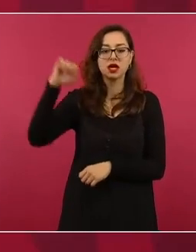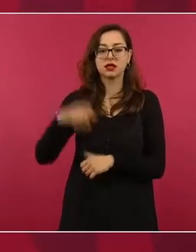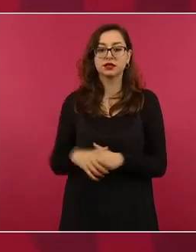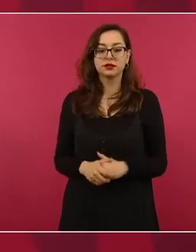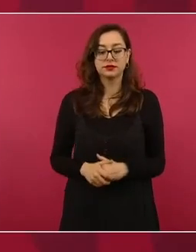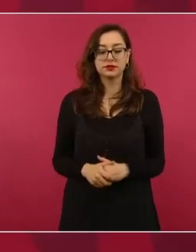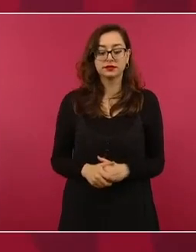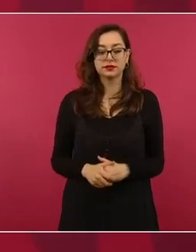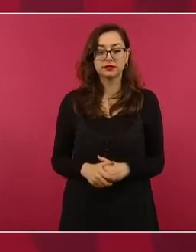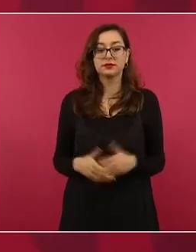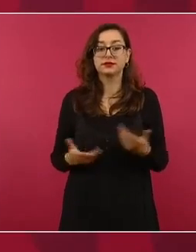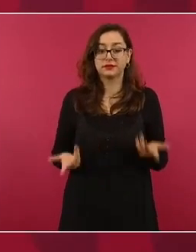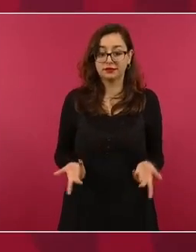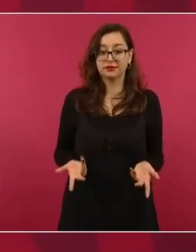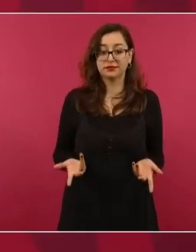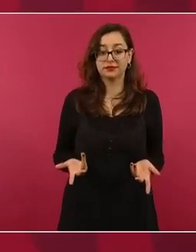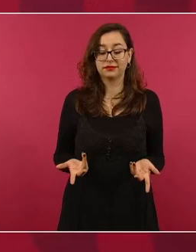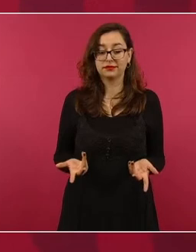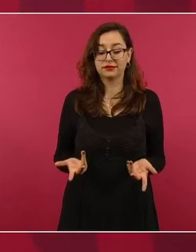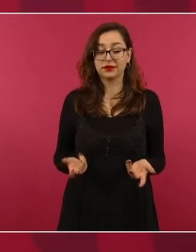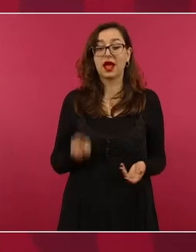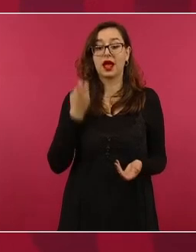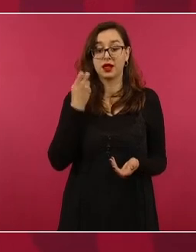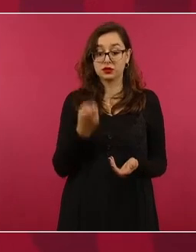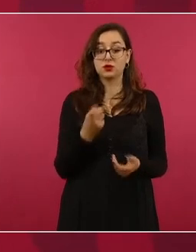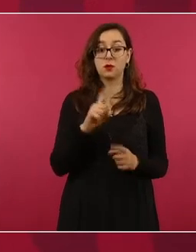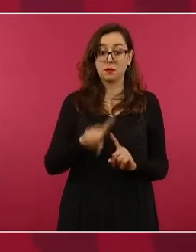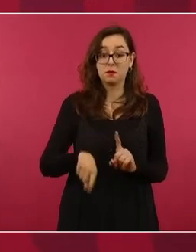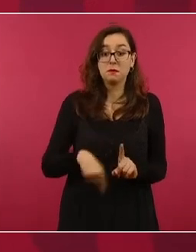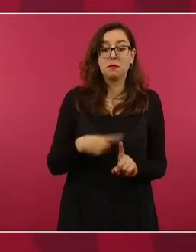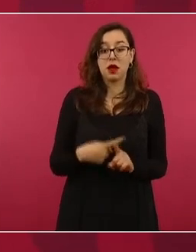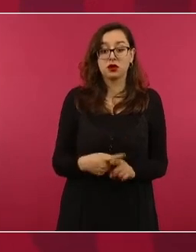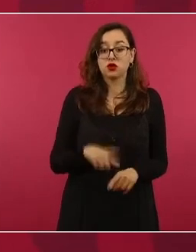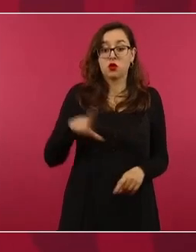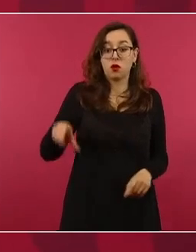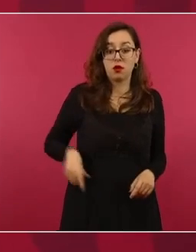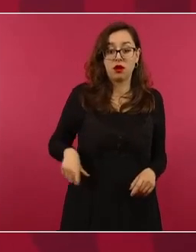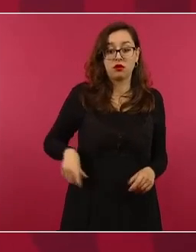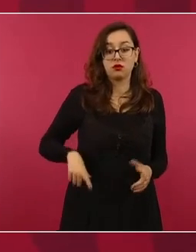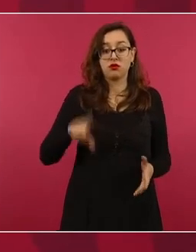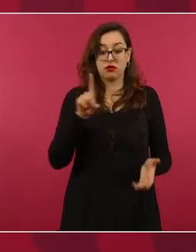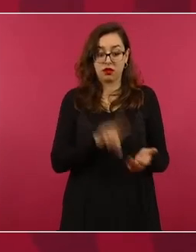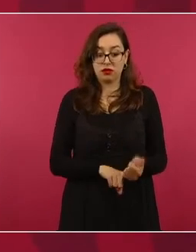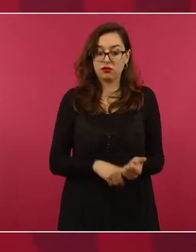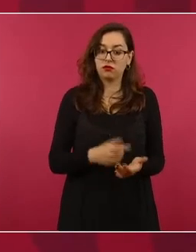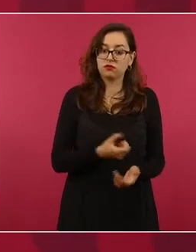Y si a eso se agrega la austeridad,